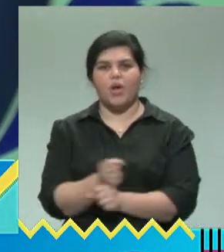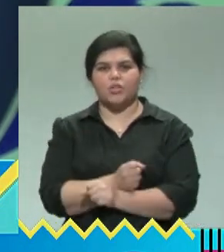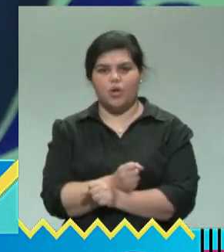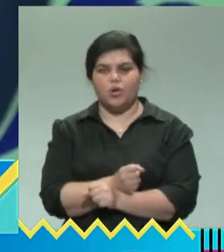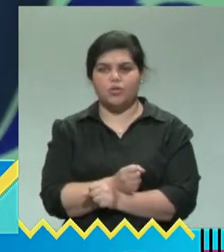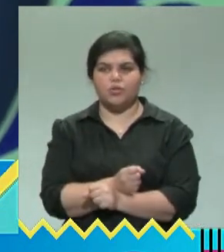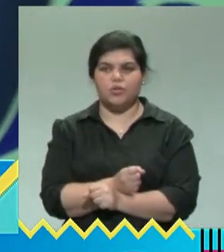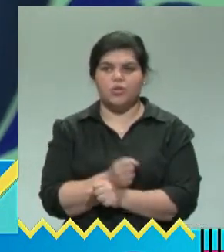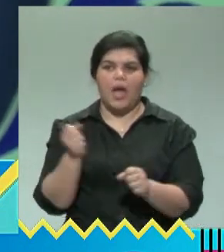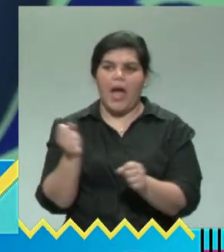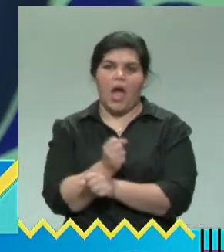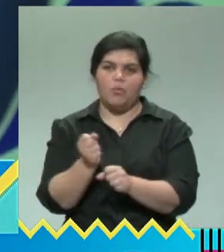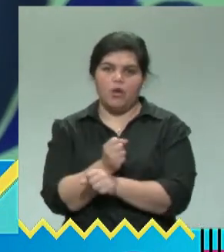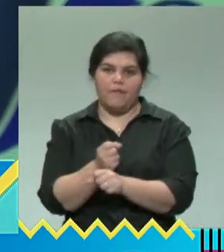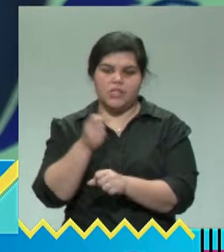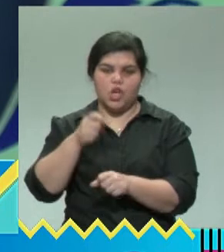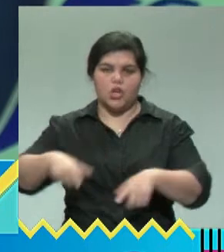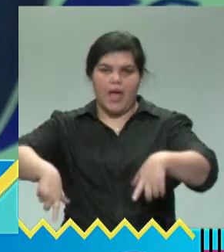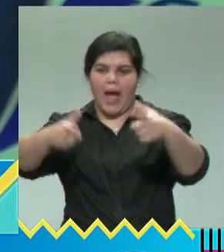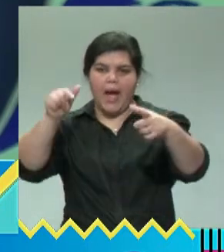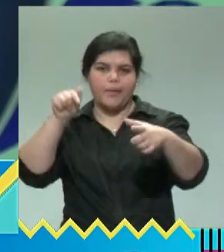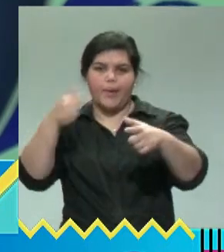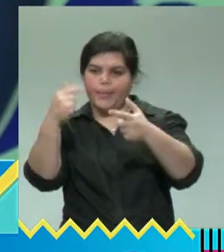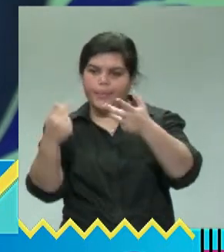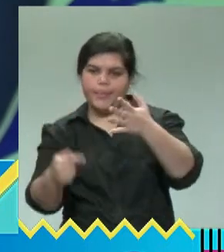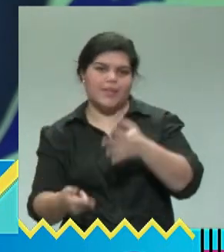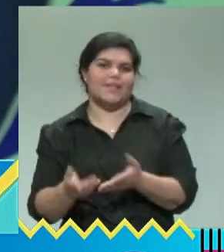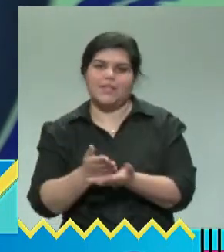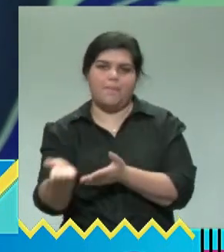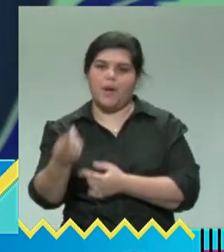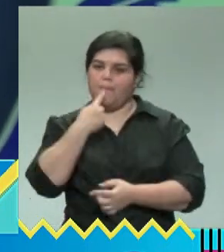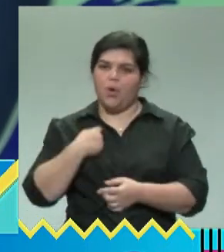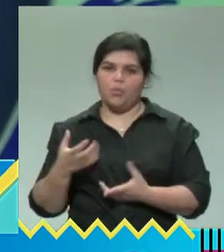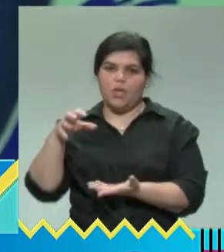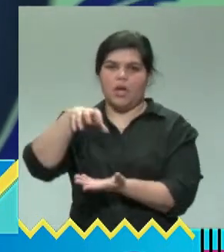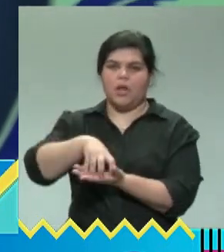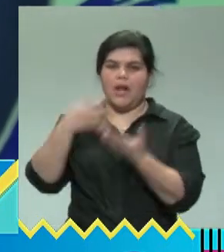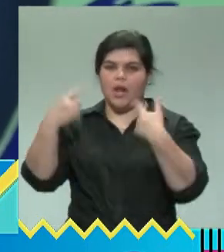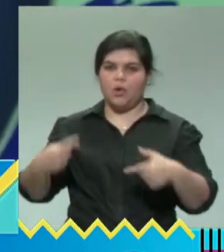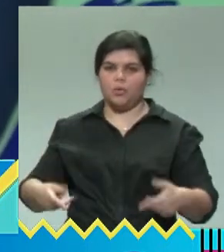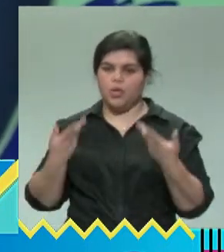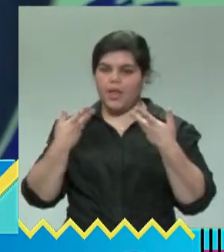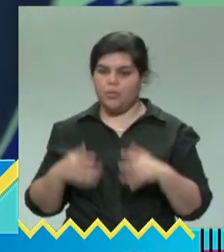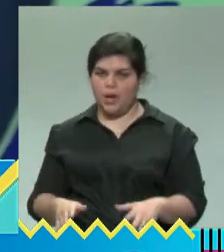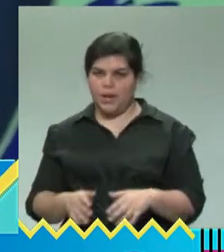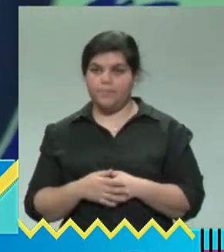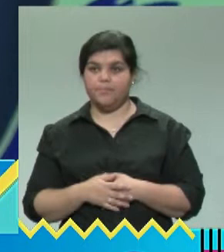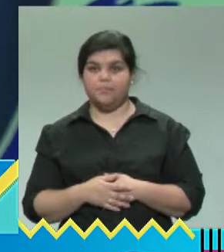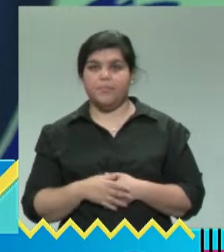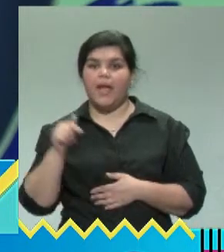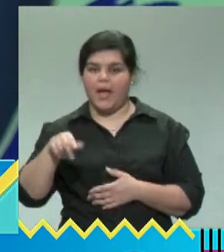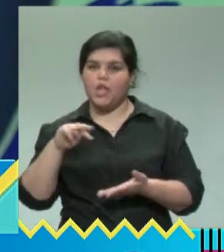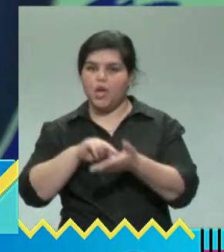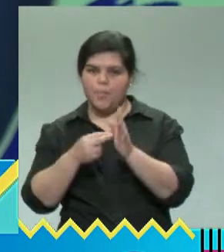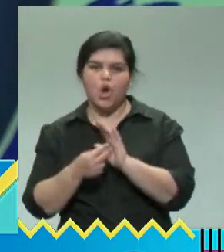para autorizar cualquier trabajo sobre el árbol pasa por recursos naturales. Ahora, algo de lo que ustedes decían, yo creo que esa es una parte, ¿no? Cuando hay una